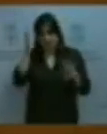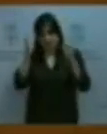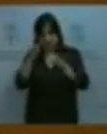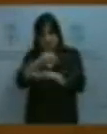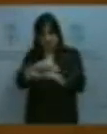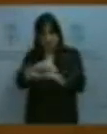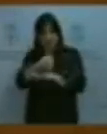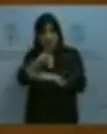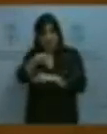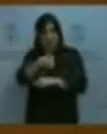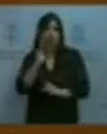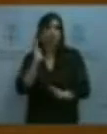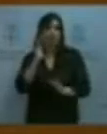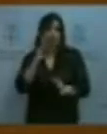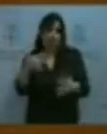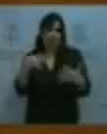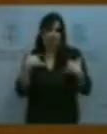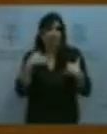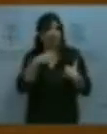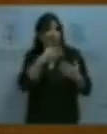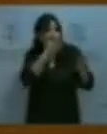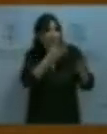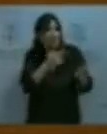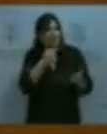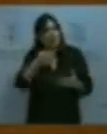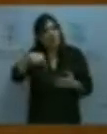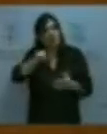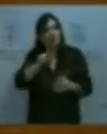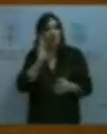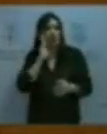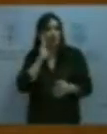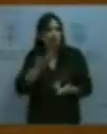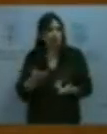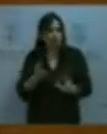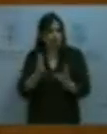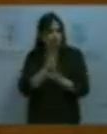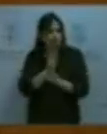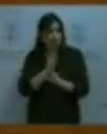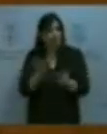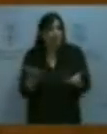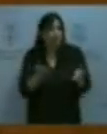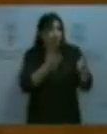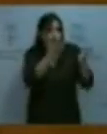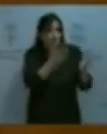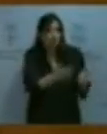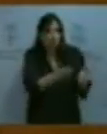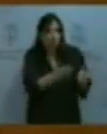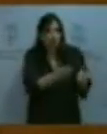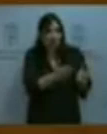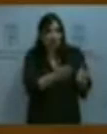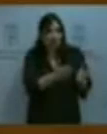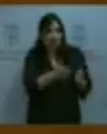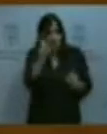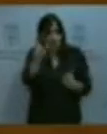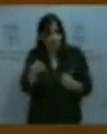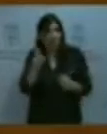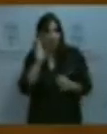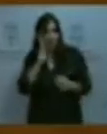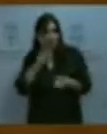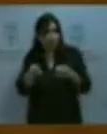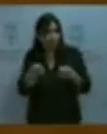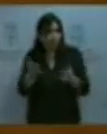pícaros. Pero claro, la cuestión es eso. Oiga, usted no controla a los pícaros. Usted. Señoría, le ruego vaya